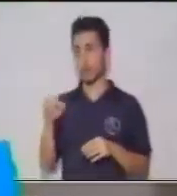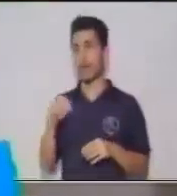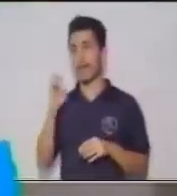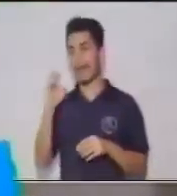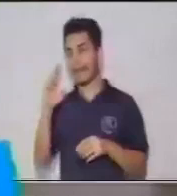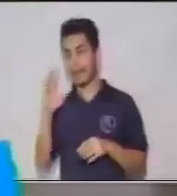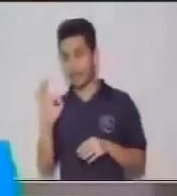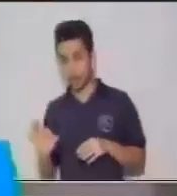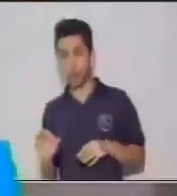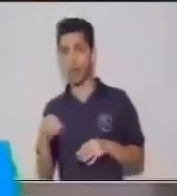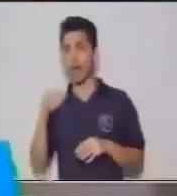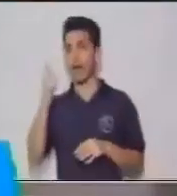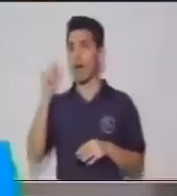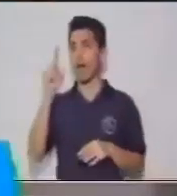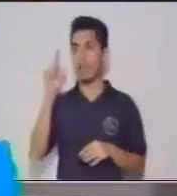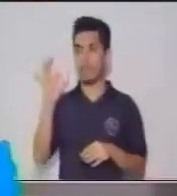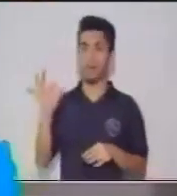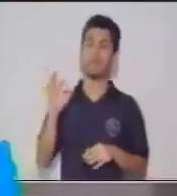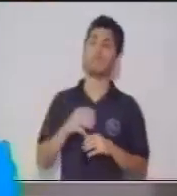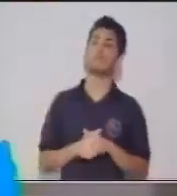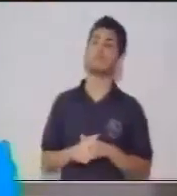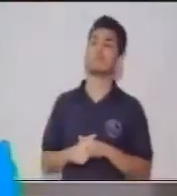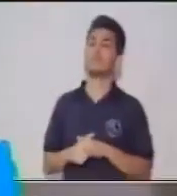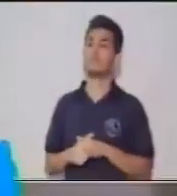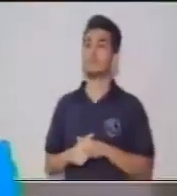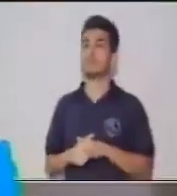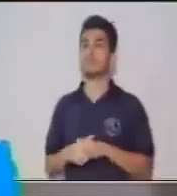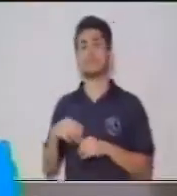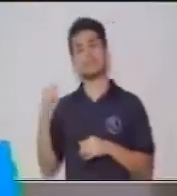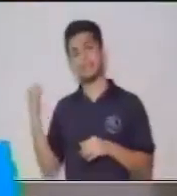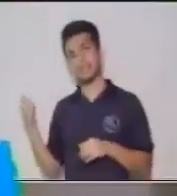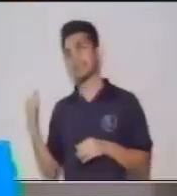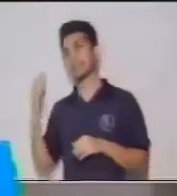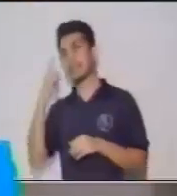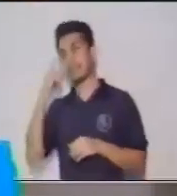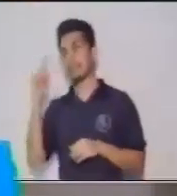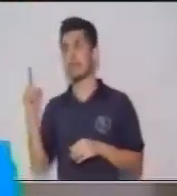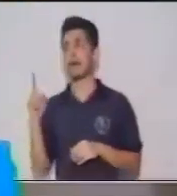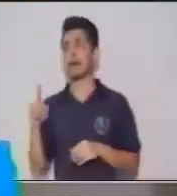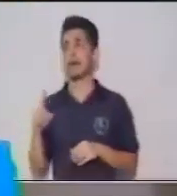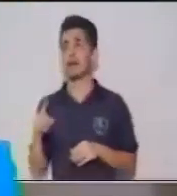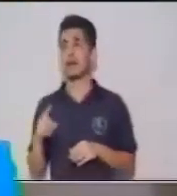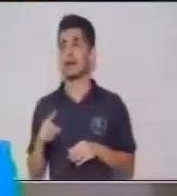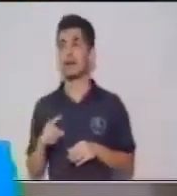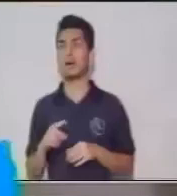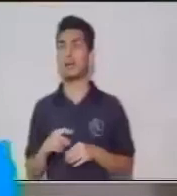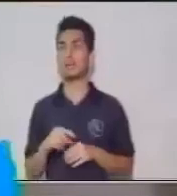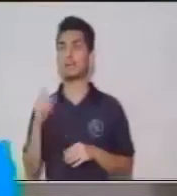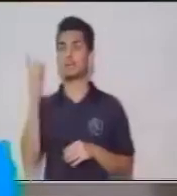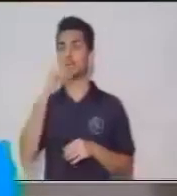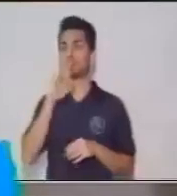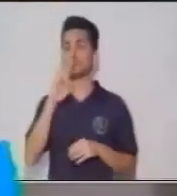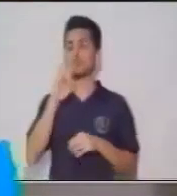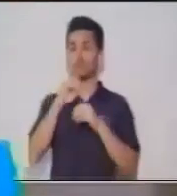y ado. Esos son los sufijos que nosotros